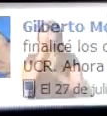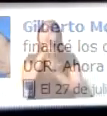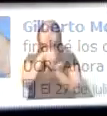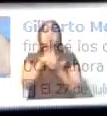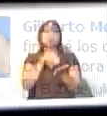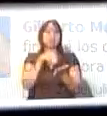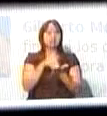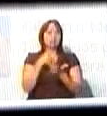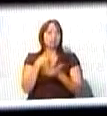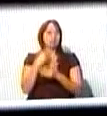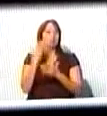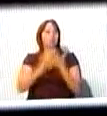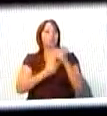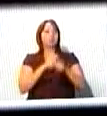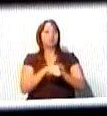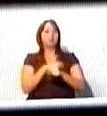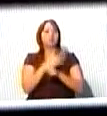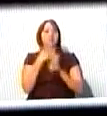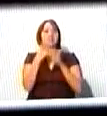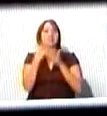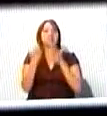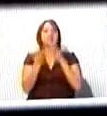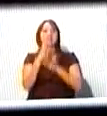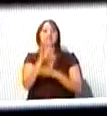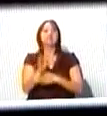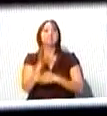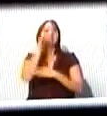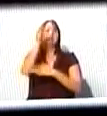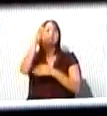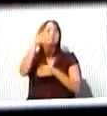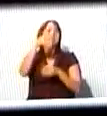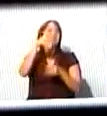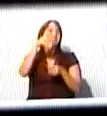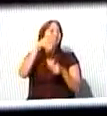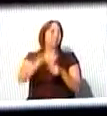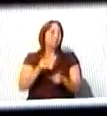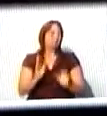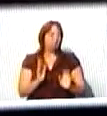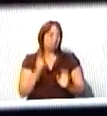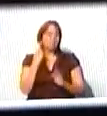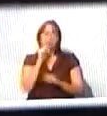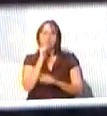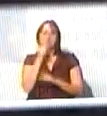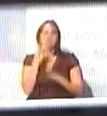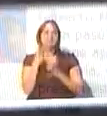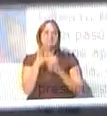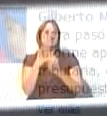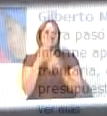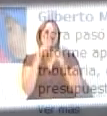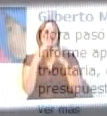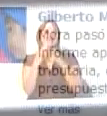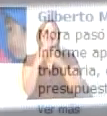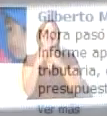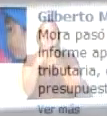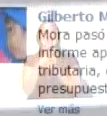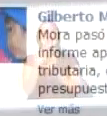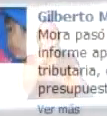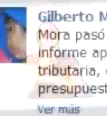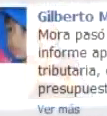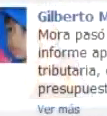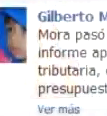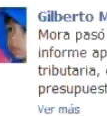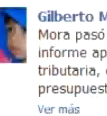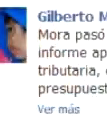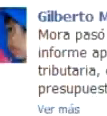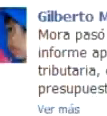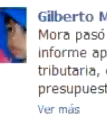En algún momento incluso estuve aspirando a ser diputado y cada día se me han quitado más las ganas de intentarlo y cada día me encanta más lo que hago, yo soy